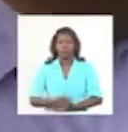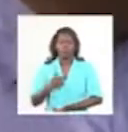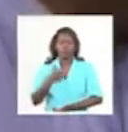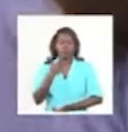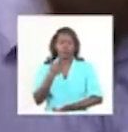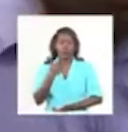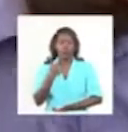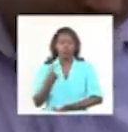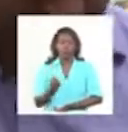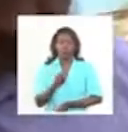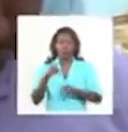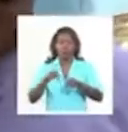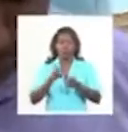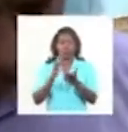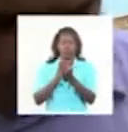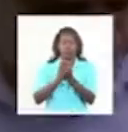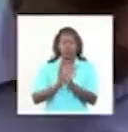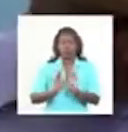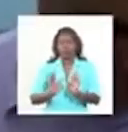Esto es una escuela.